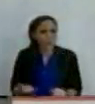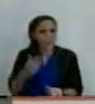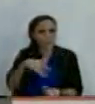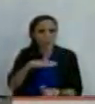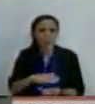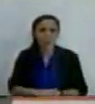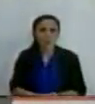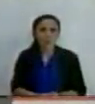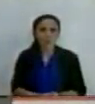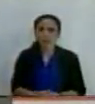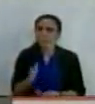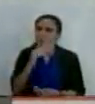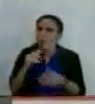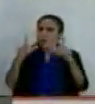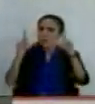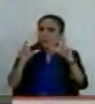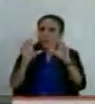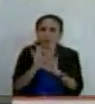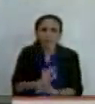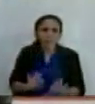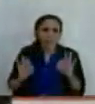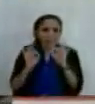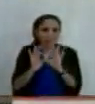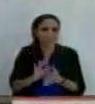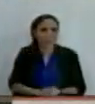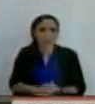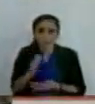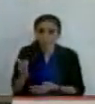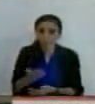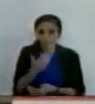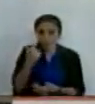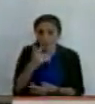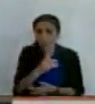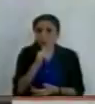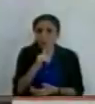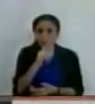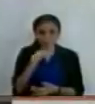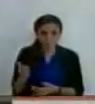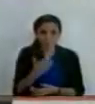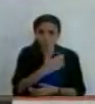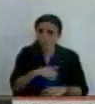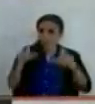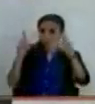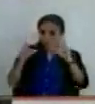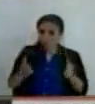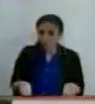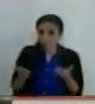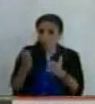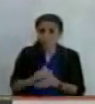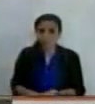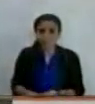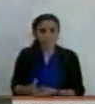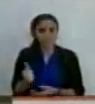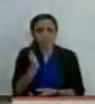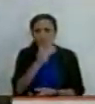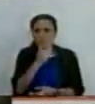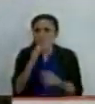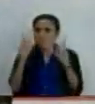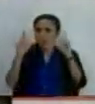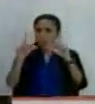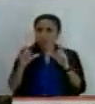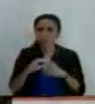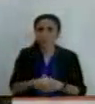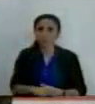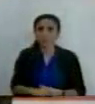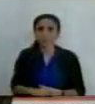¿Cómo es que no le toman una foto una cosa tan importante para montar una mentira? Una fotico ahí. No,